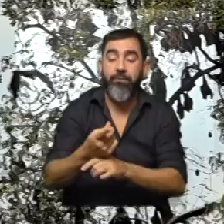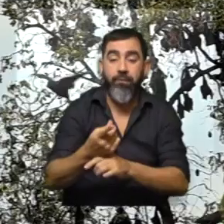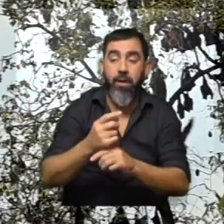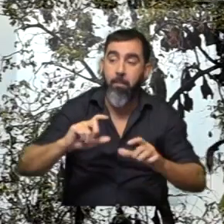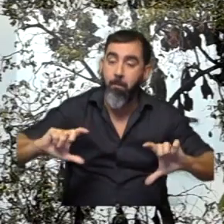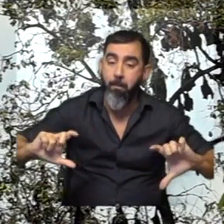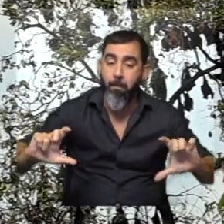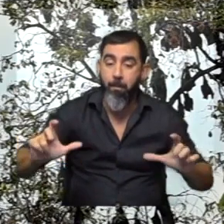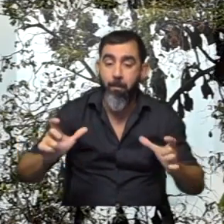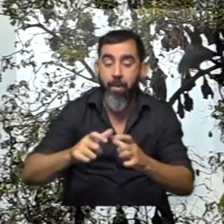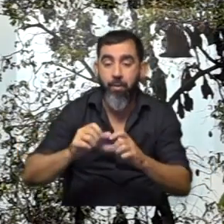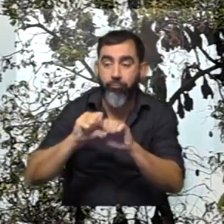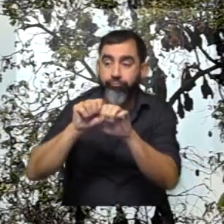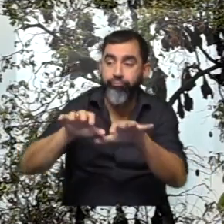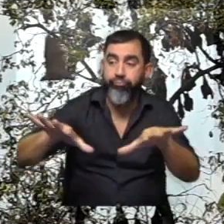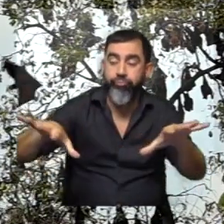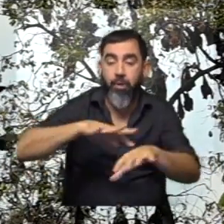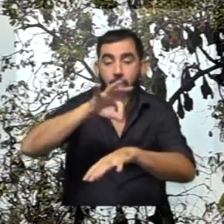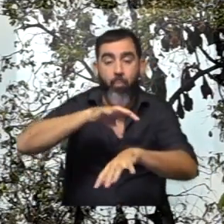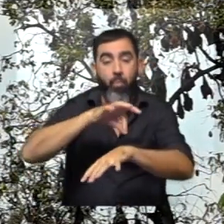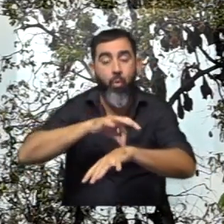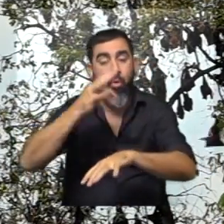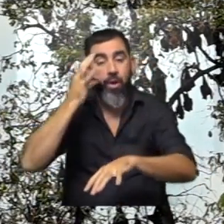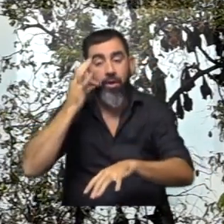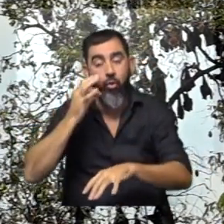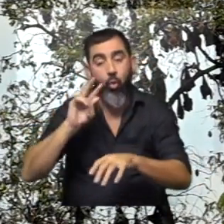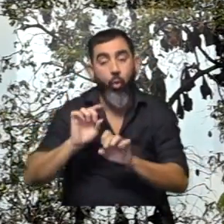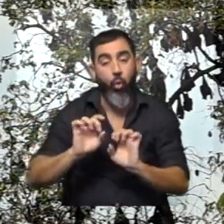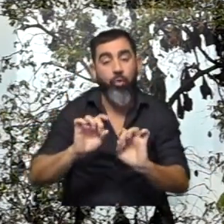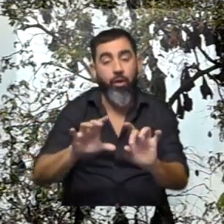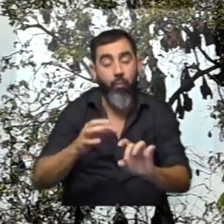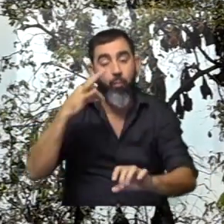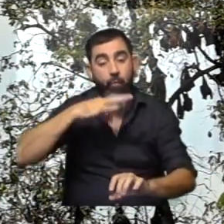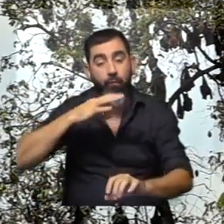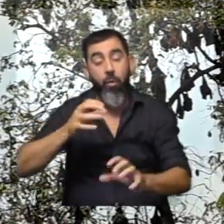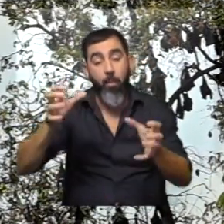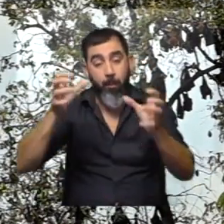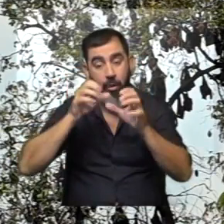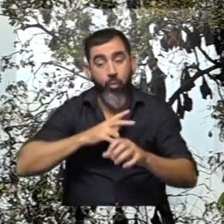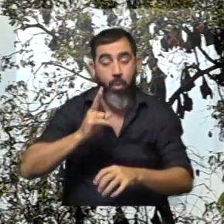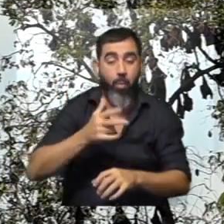a controlar poblaciones de insectos que estén infectadas con virus que sí son patogénicos